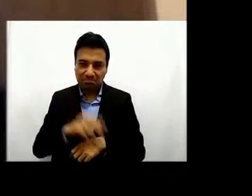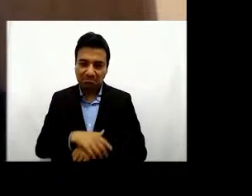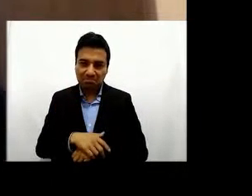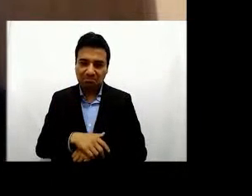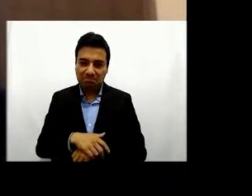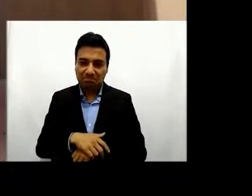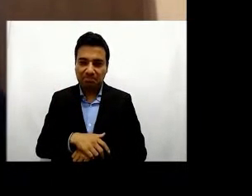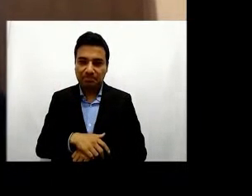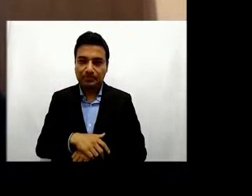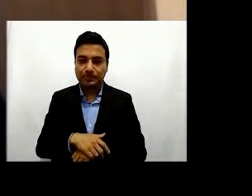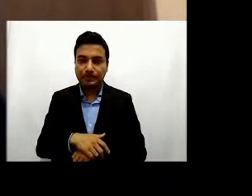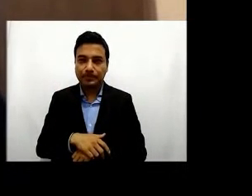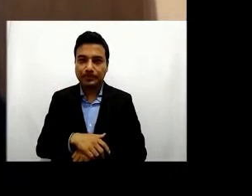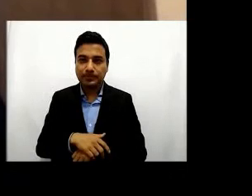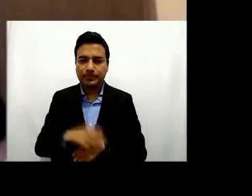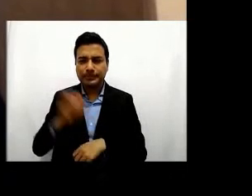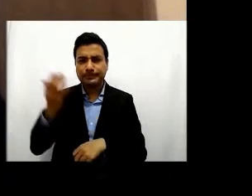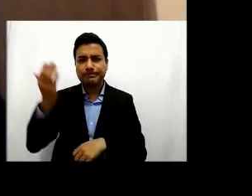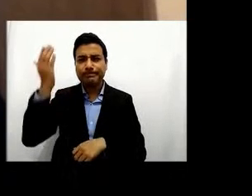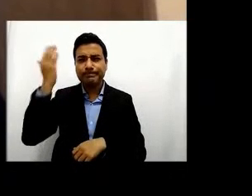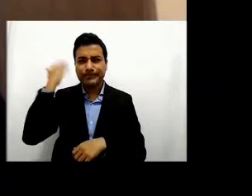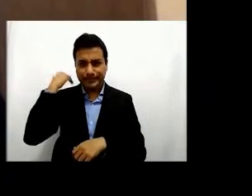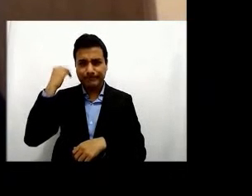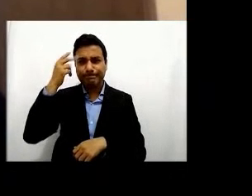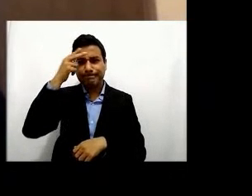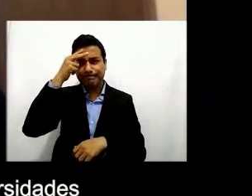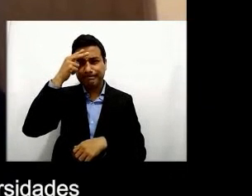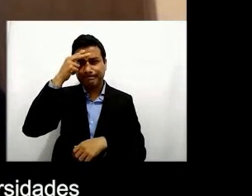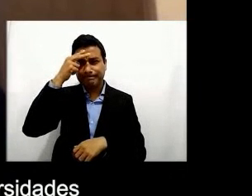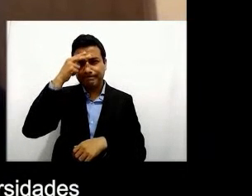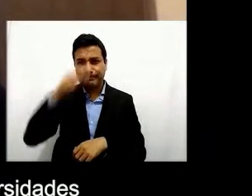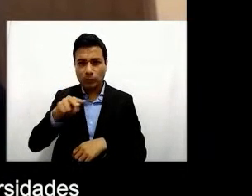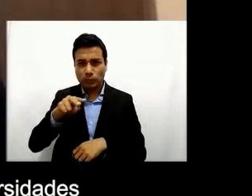había construido desde hace algunos años en México